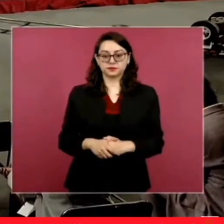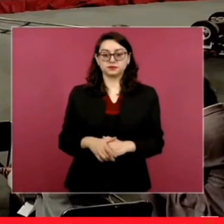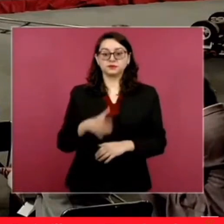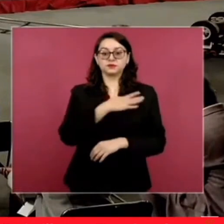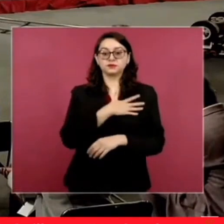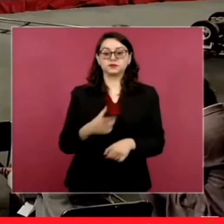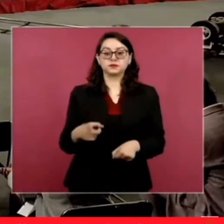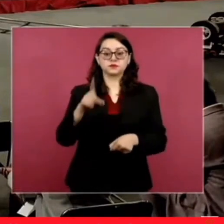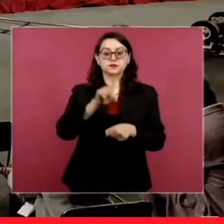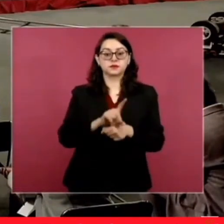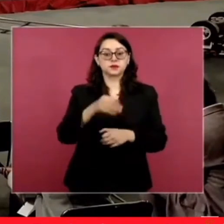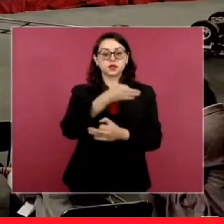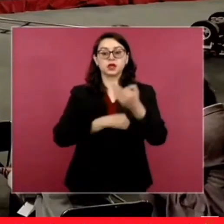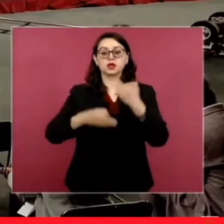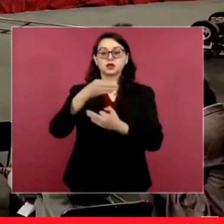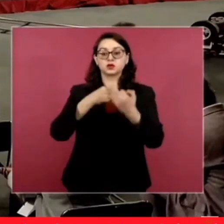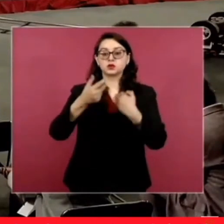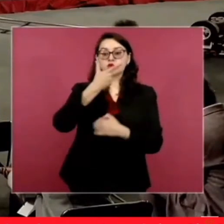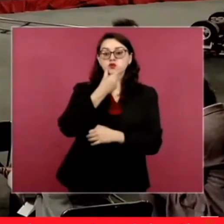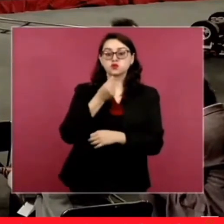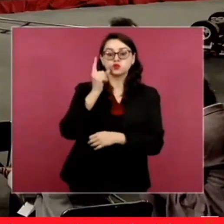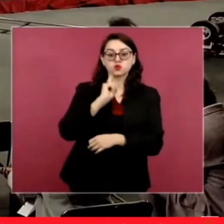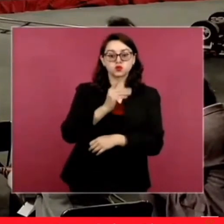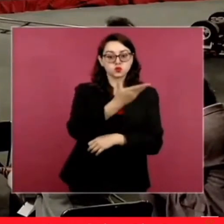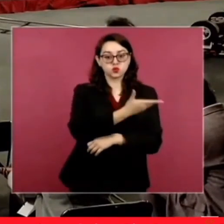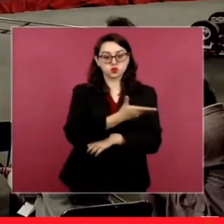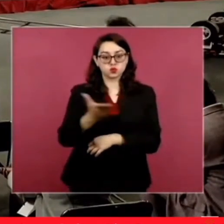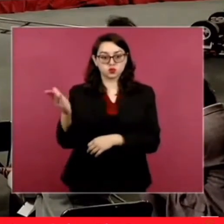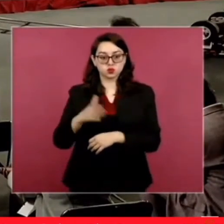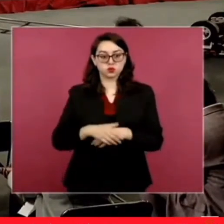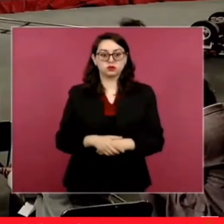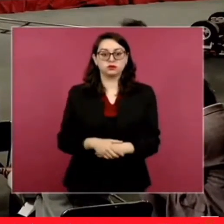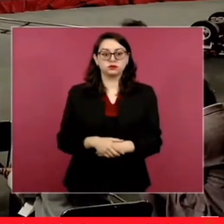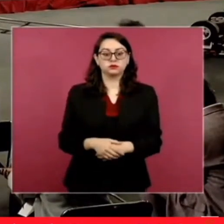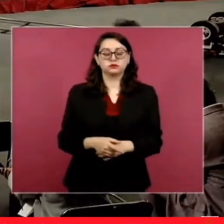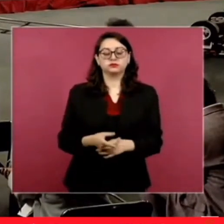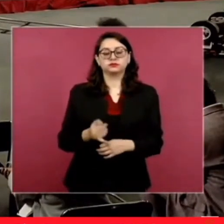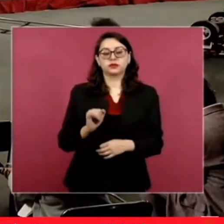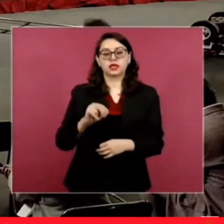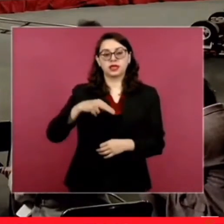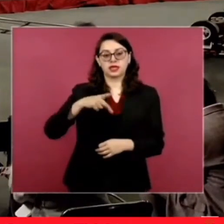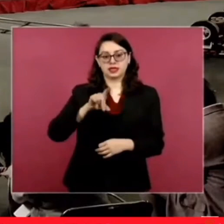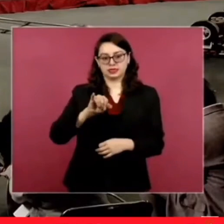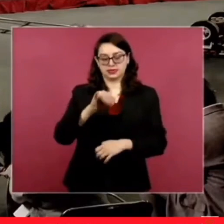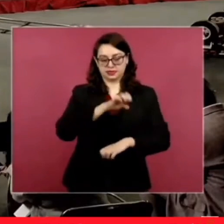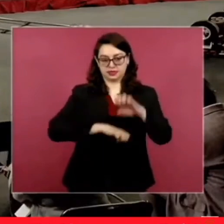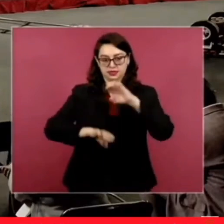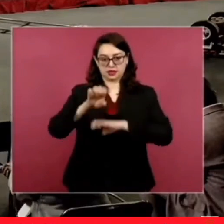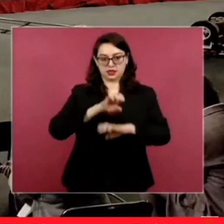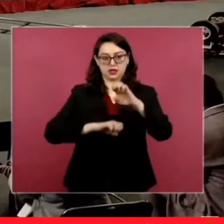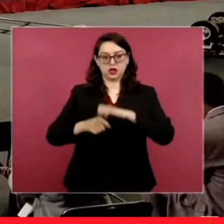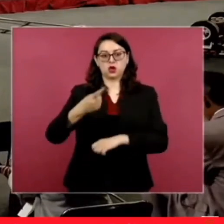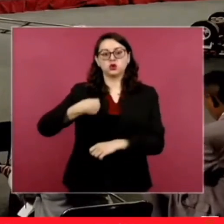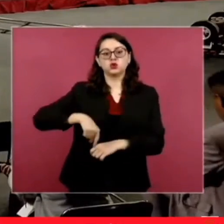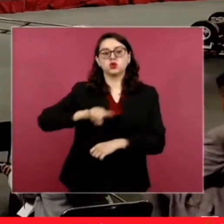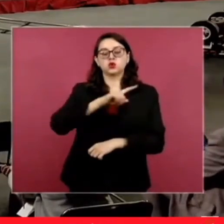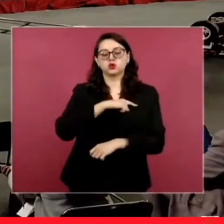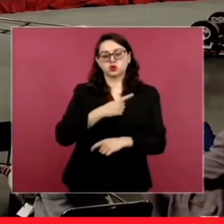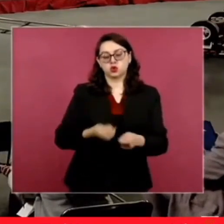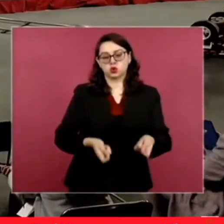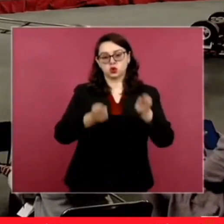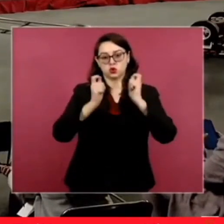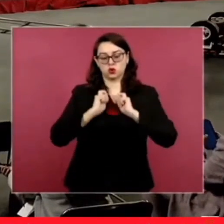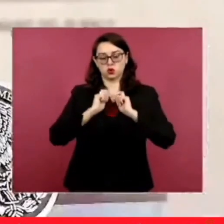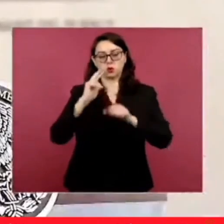Muy buenos días a todos y a todas. Grupo Indy está a cargo del tramo 5 Sur B, sección B, que corresponde de